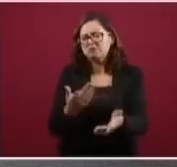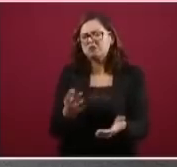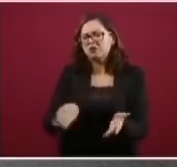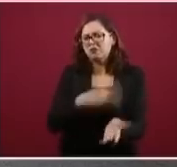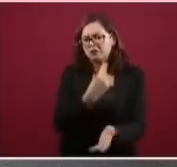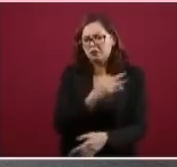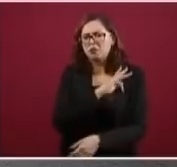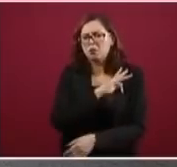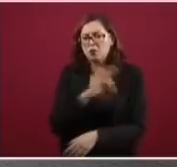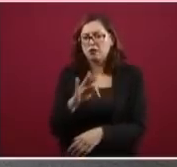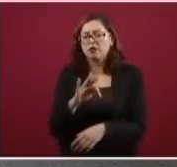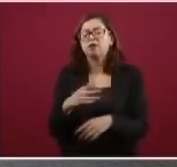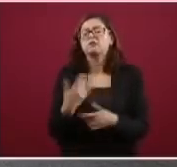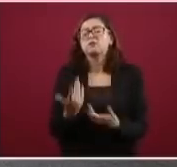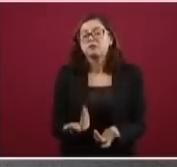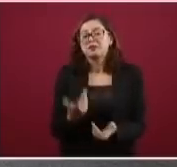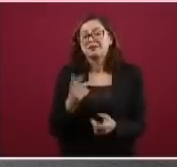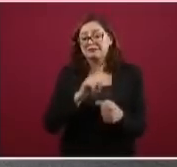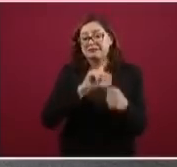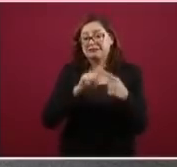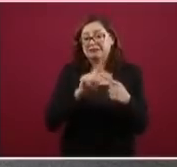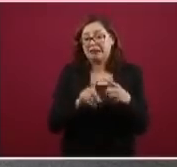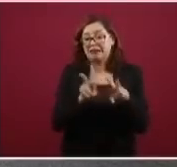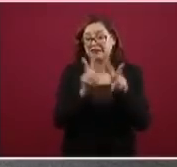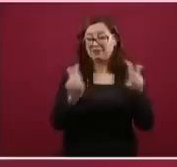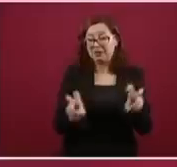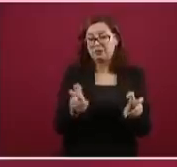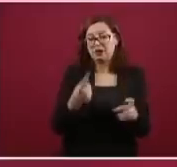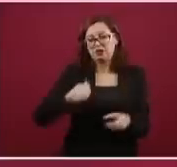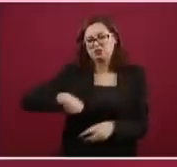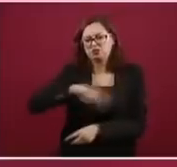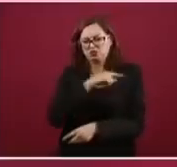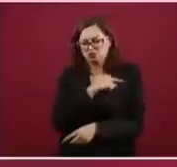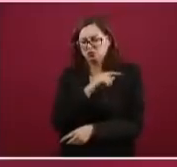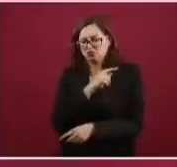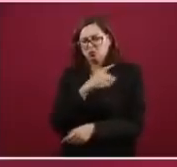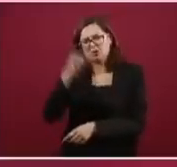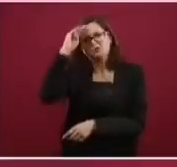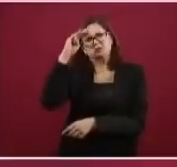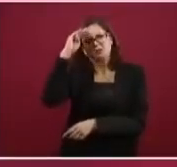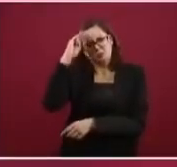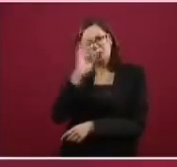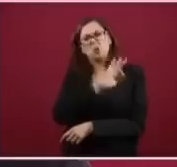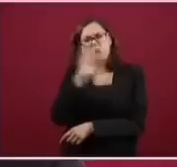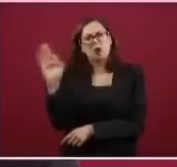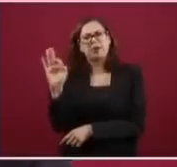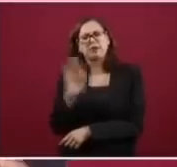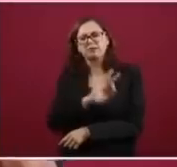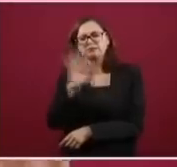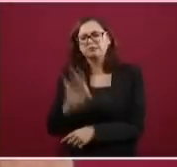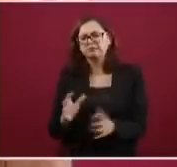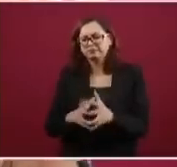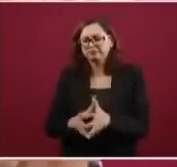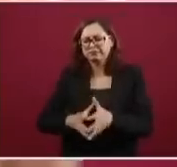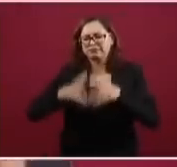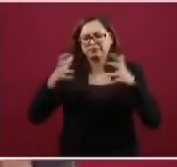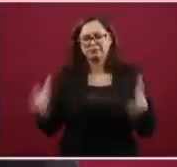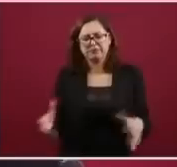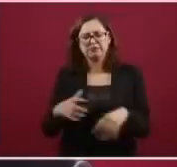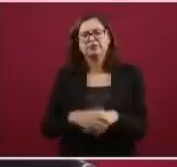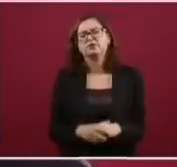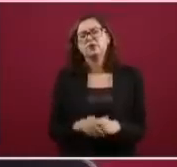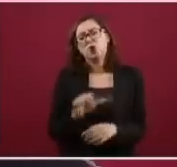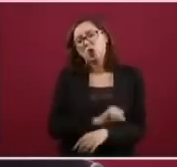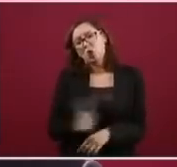ese es uno de los primeros temas por los cuales presentamos una tasa de crecimiento de este tamaño hay un tema adicional que tiene que ver con que